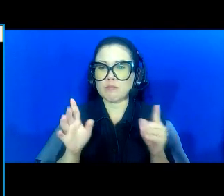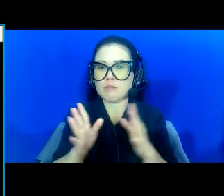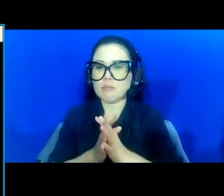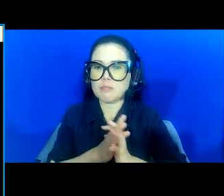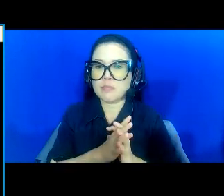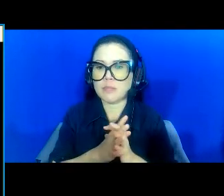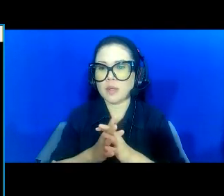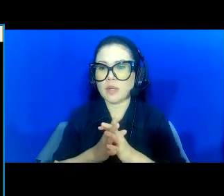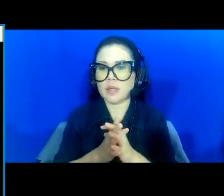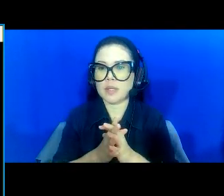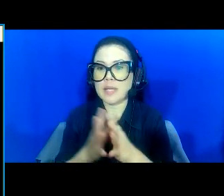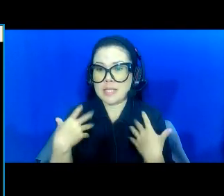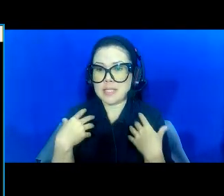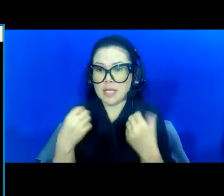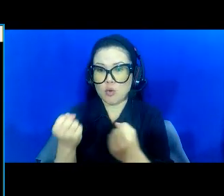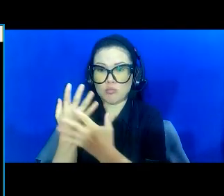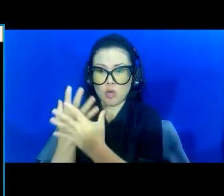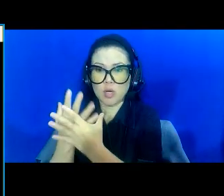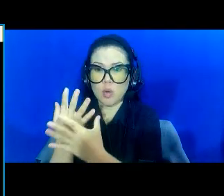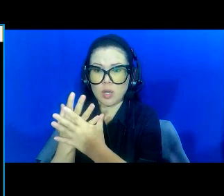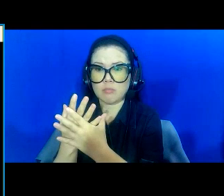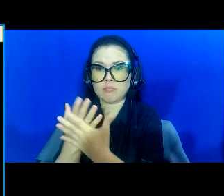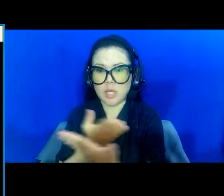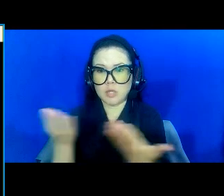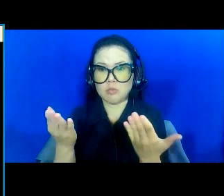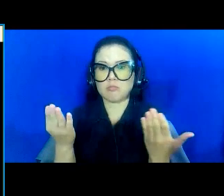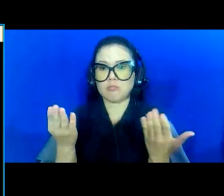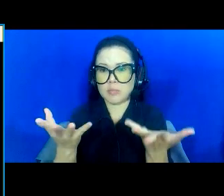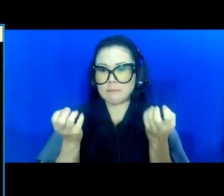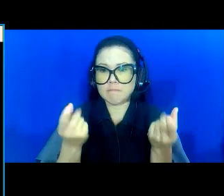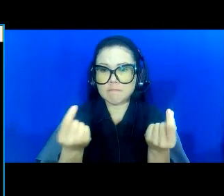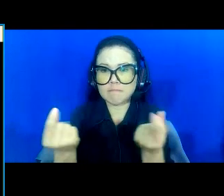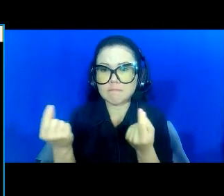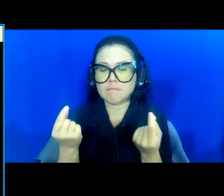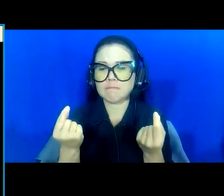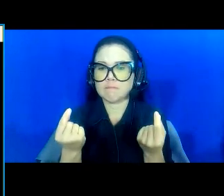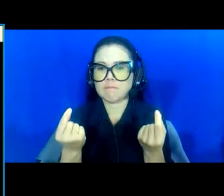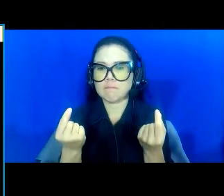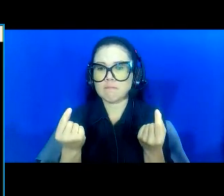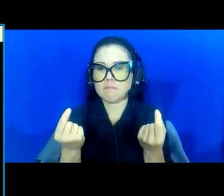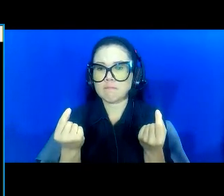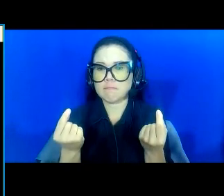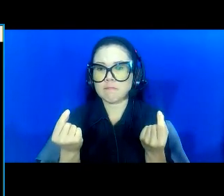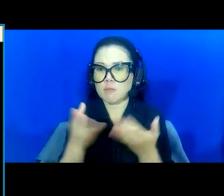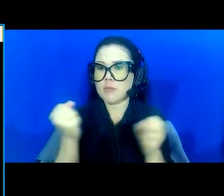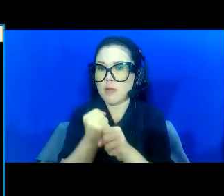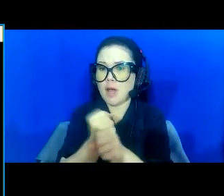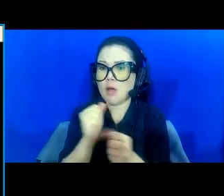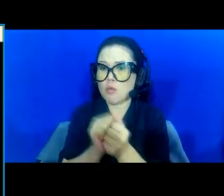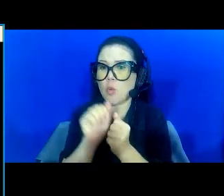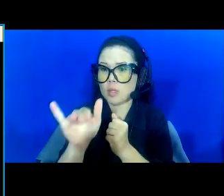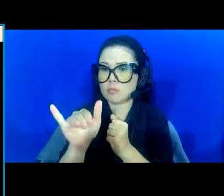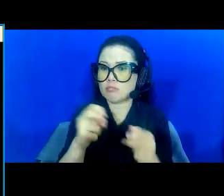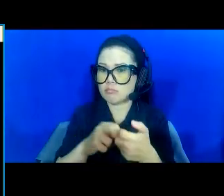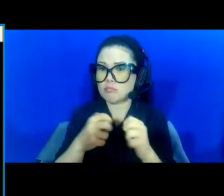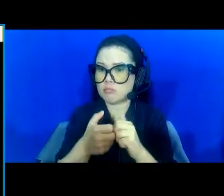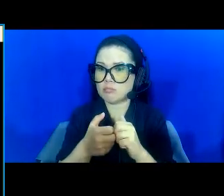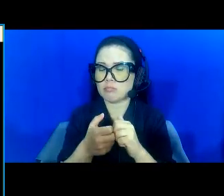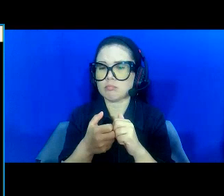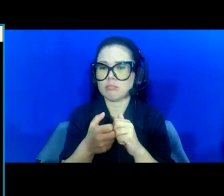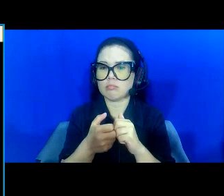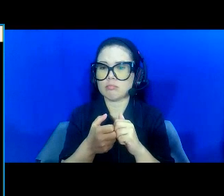¿verdad?, que es el sistema privatizado que tienen las cárceles, para entonces ellos cubrir esa laguna, que es la mayor, ¿verdad?, porque